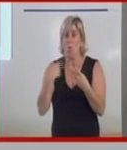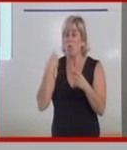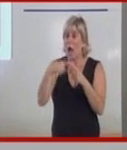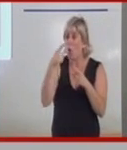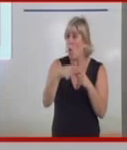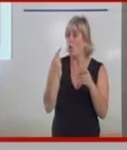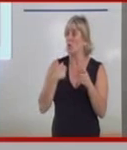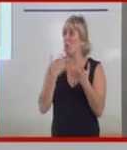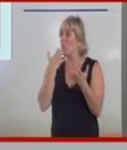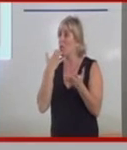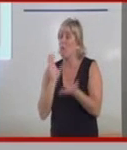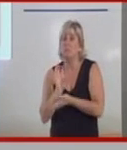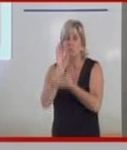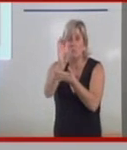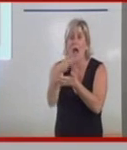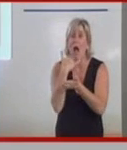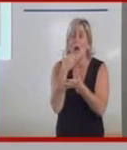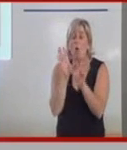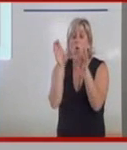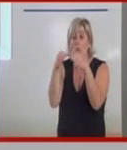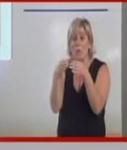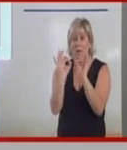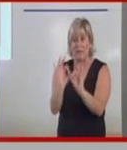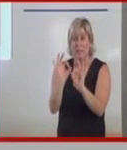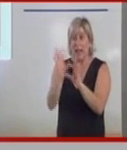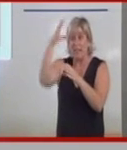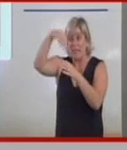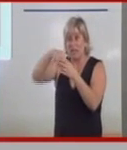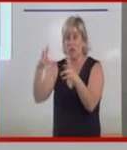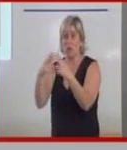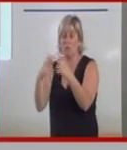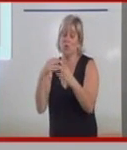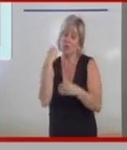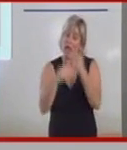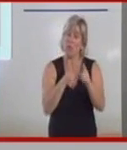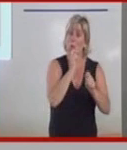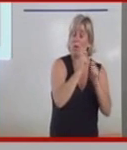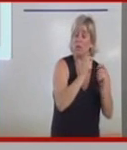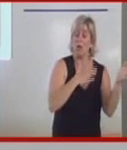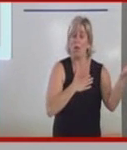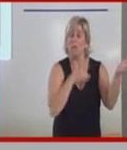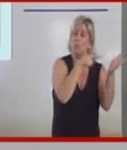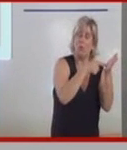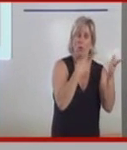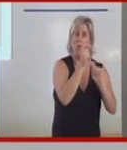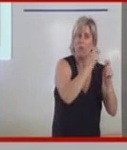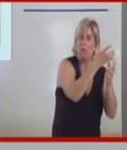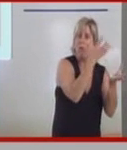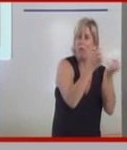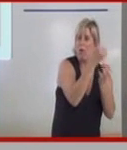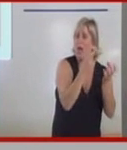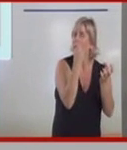producto dirigido a un sector concreto de la población, pues mediante una encuesta podemos extraer sus necesidades y